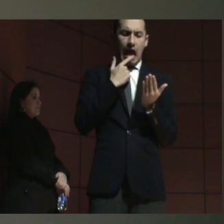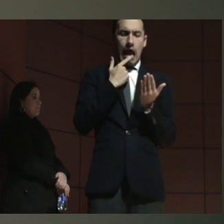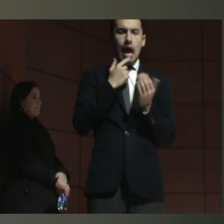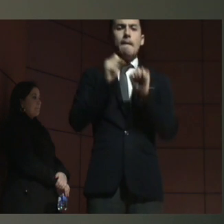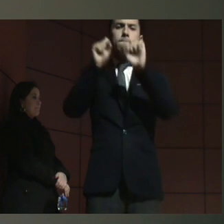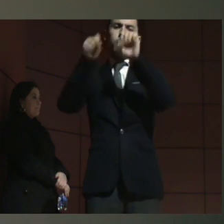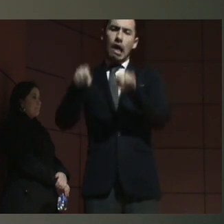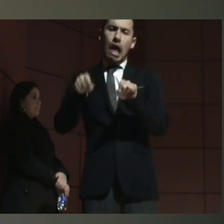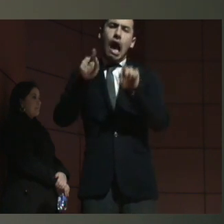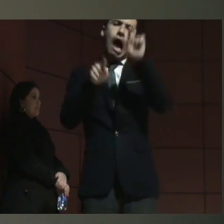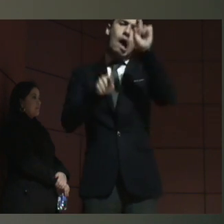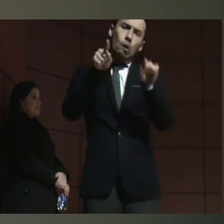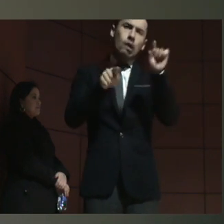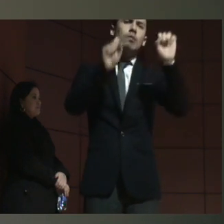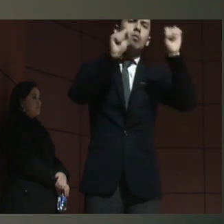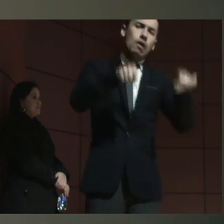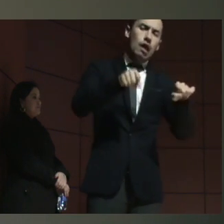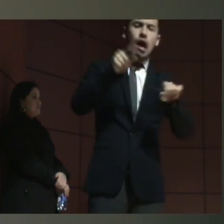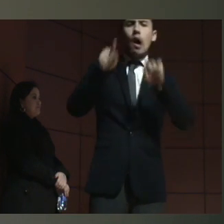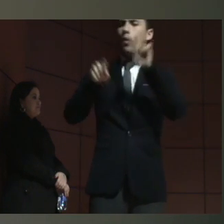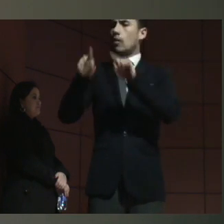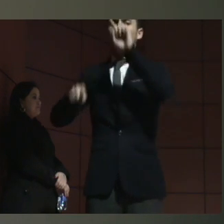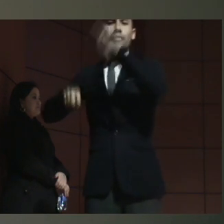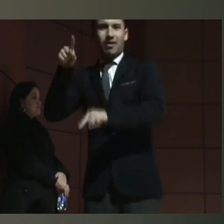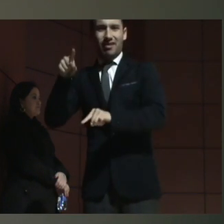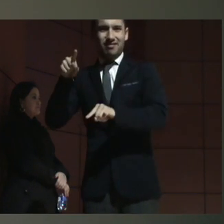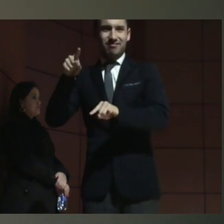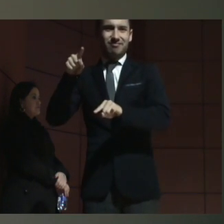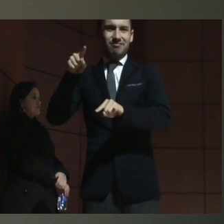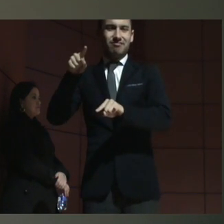desarrollar esta estas estas personas